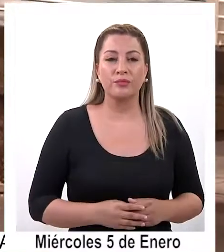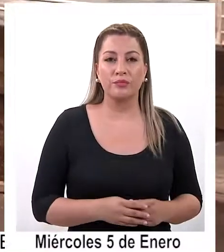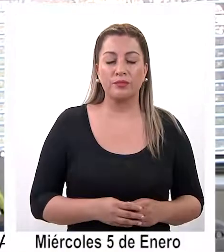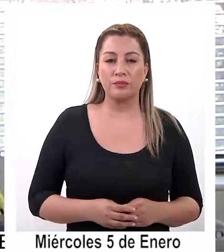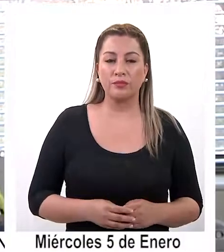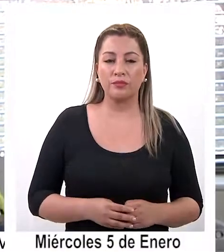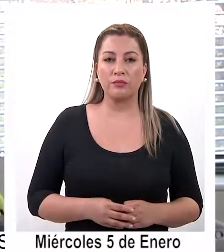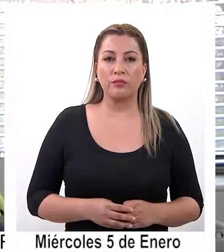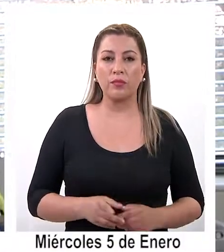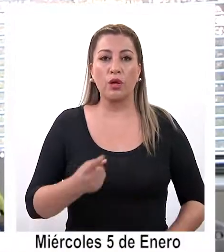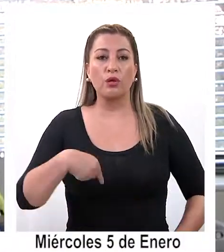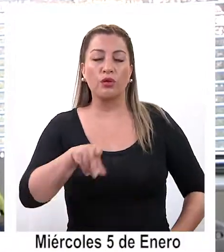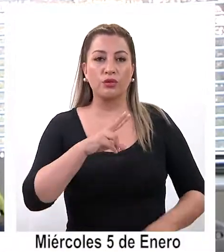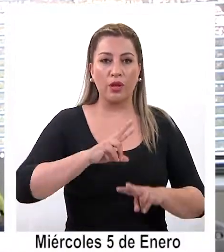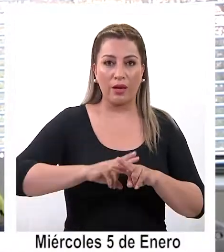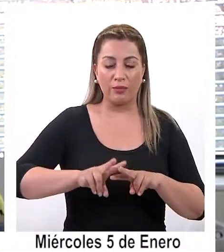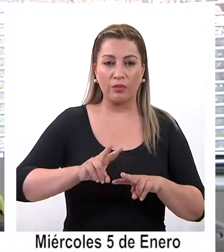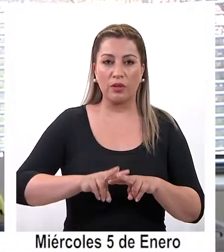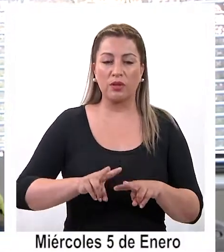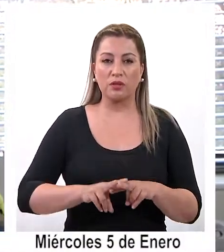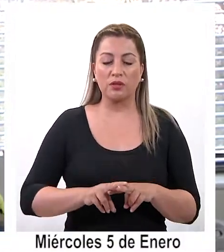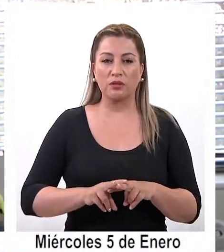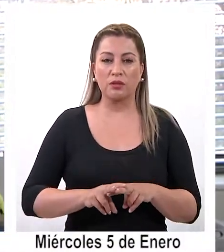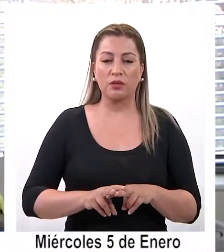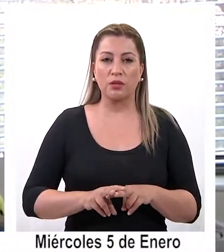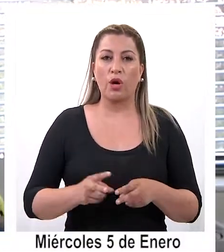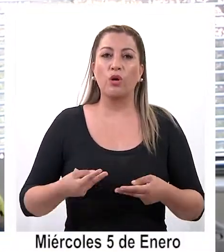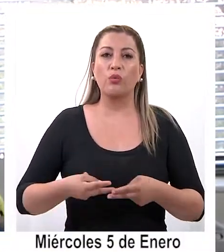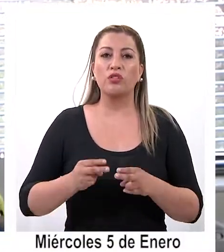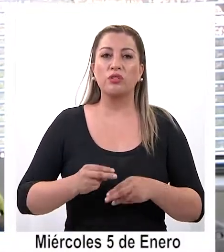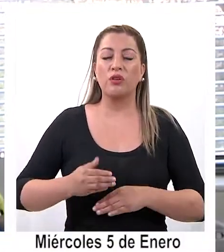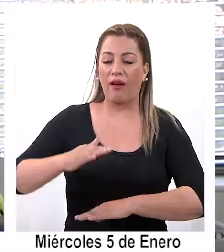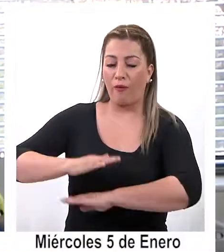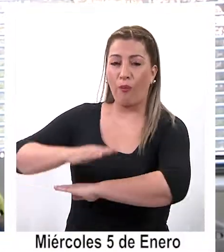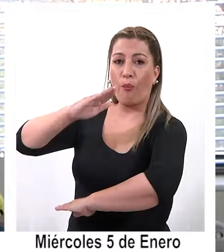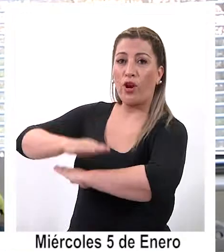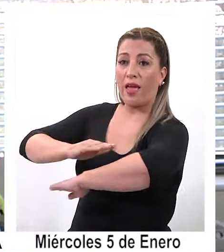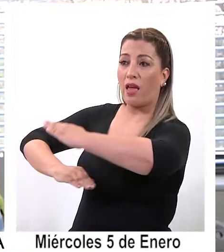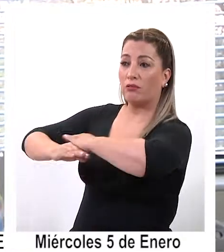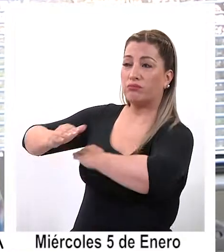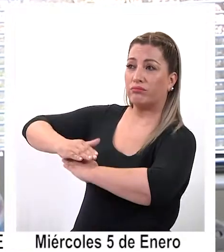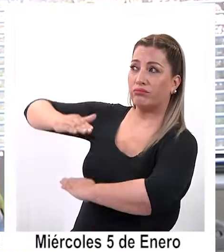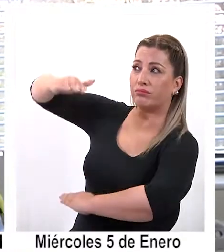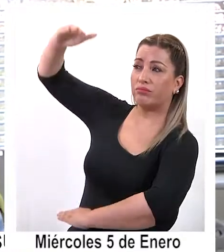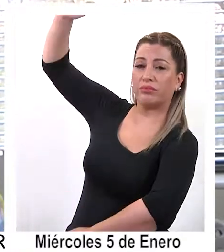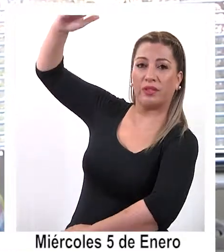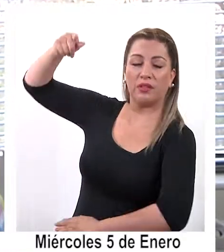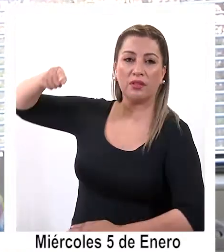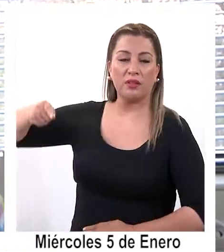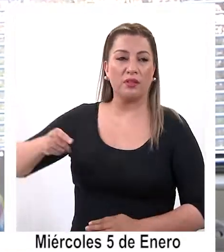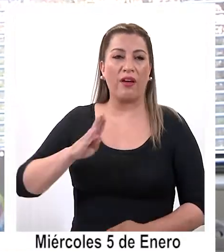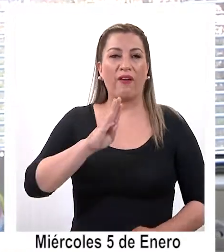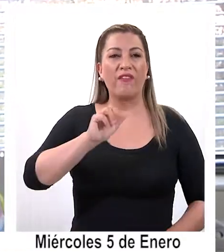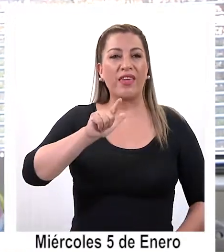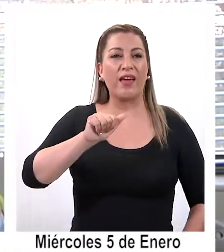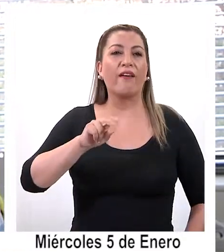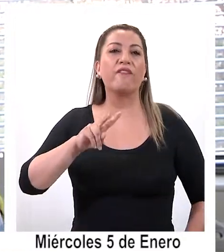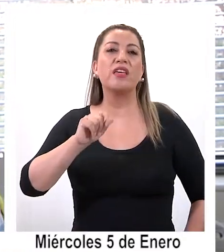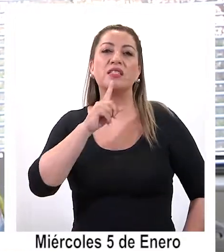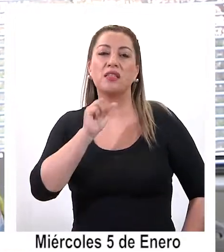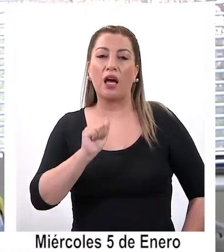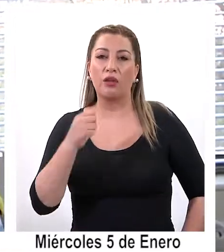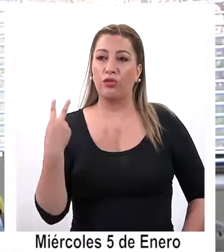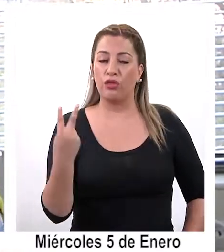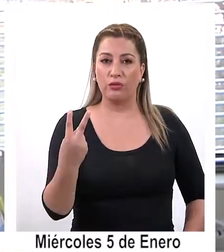haciendo un fortalecimiento del murallón que hoy día está en Bellavista 2, que